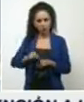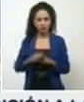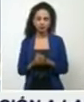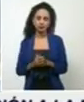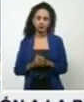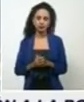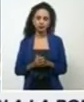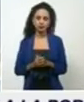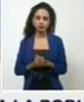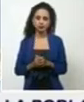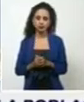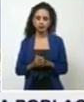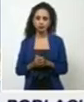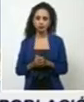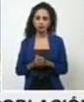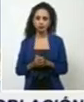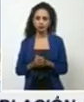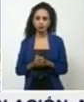de los